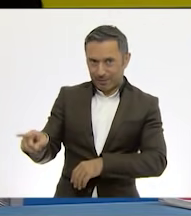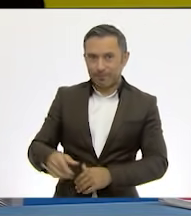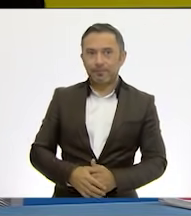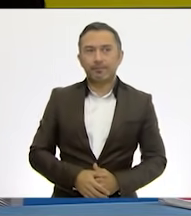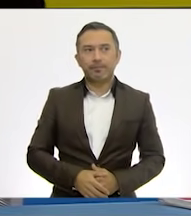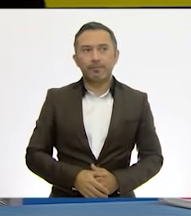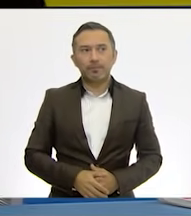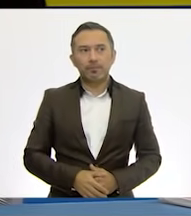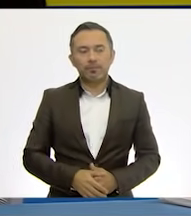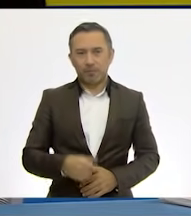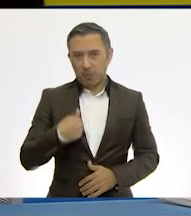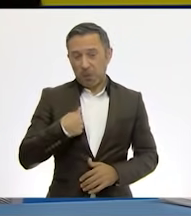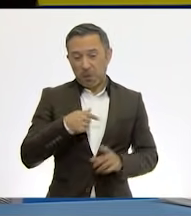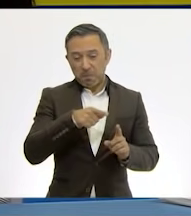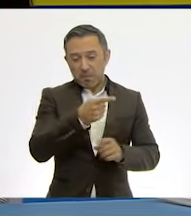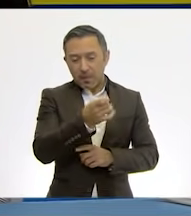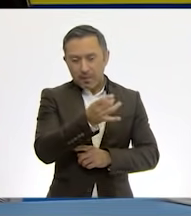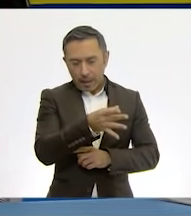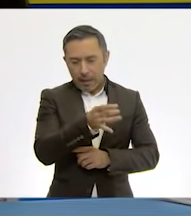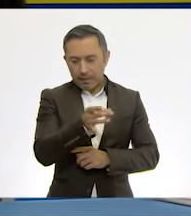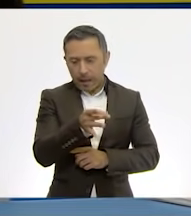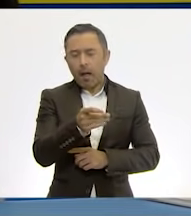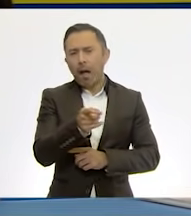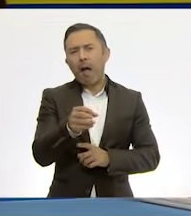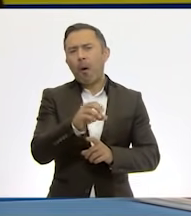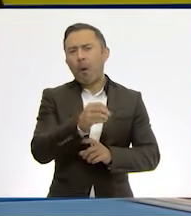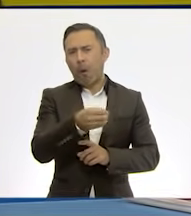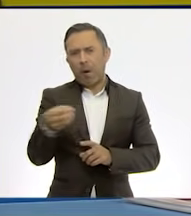en esto. A ver.